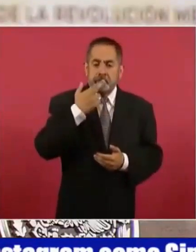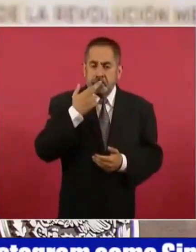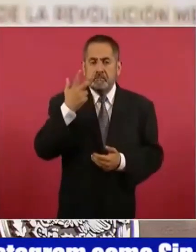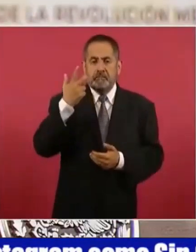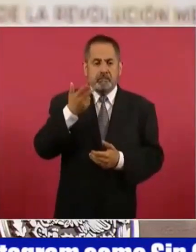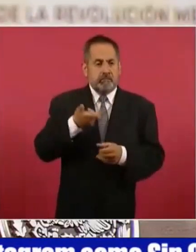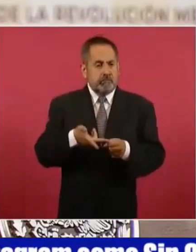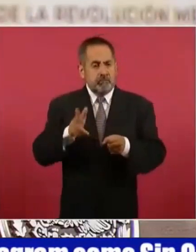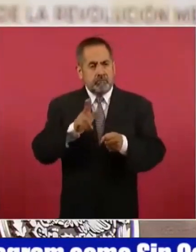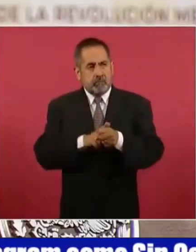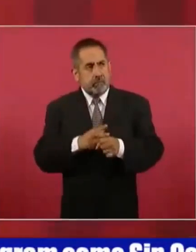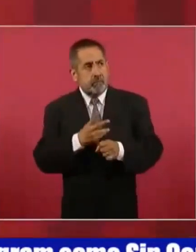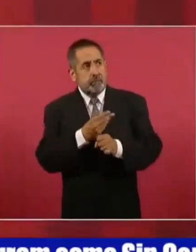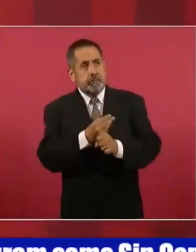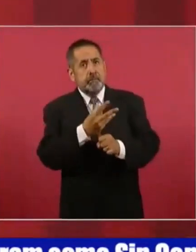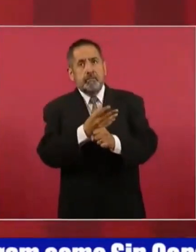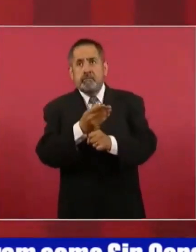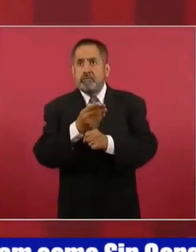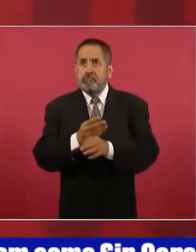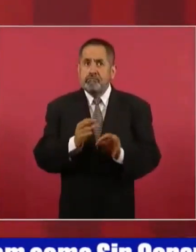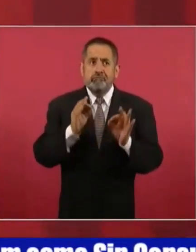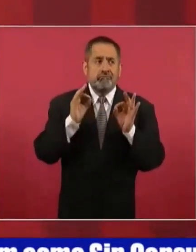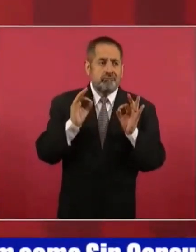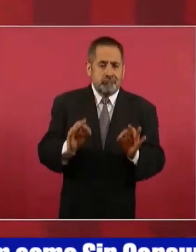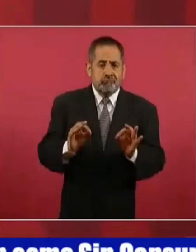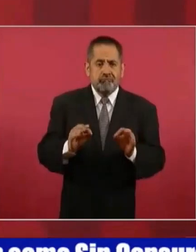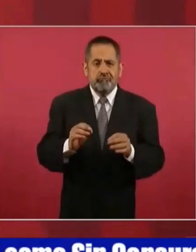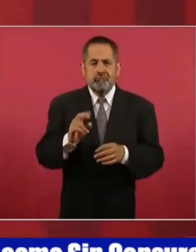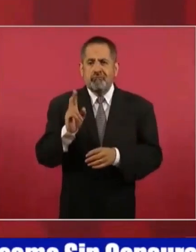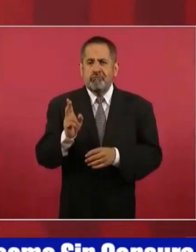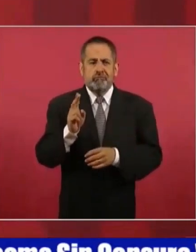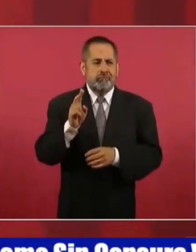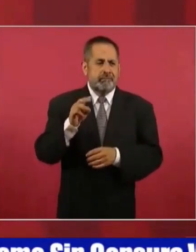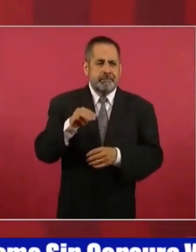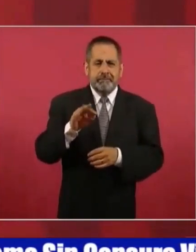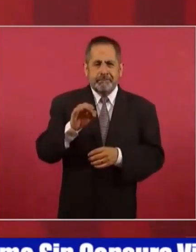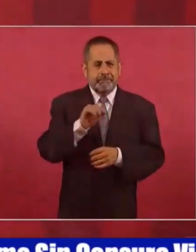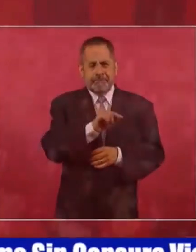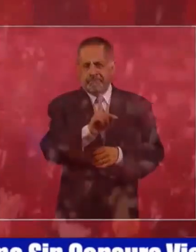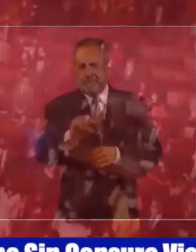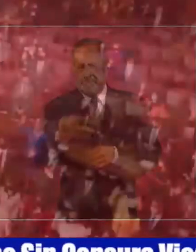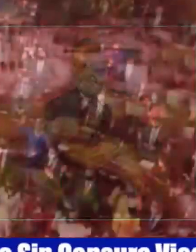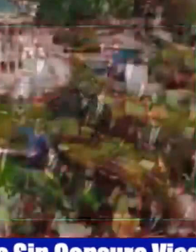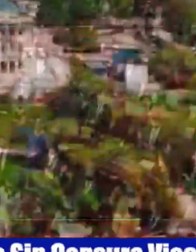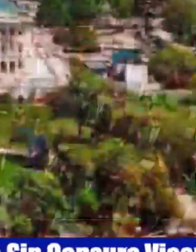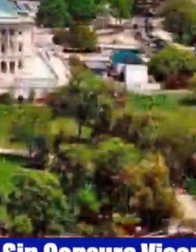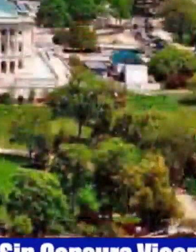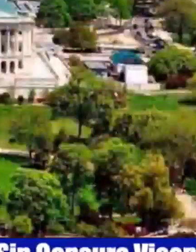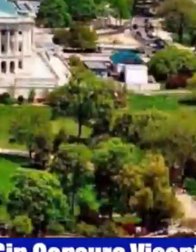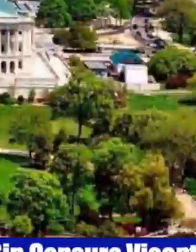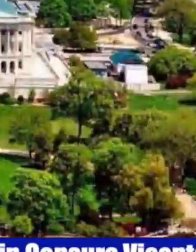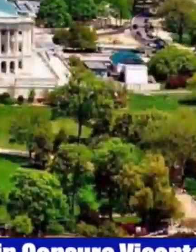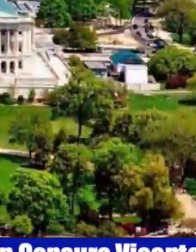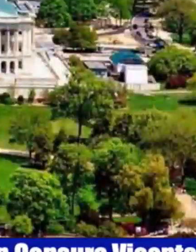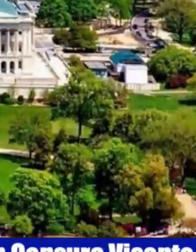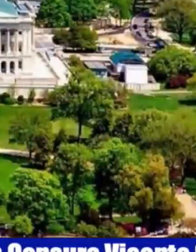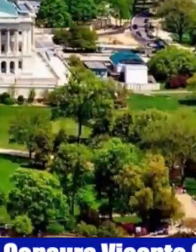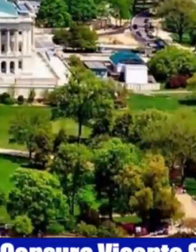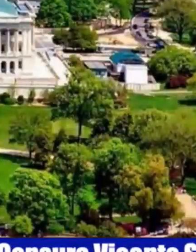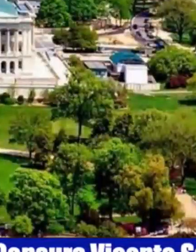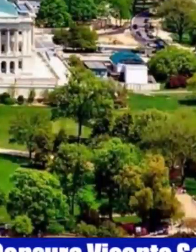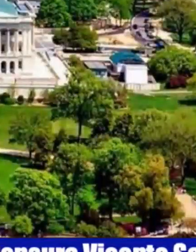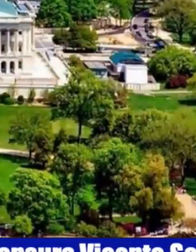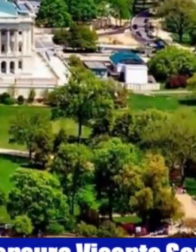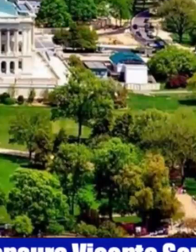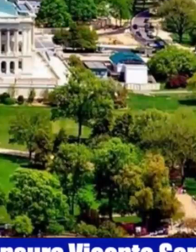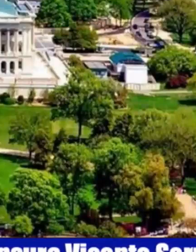mismo motivo y ha señalado presiones de Washington para que cambie de opinión. Mientras que los presidentes de Argentina, Alberto